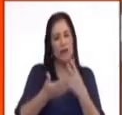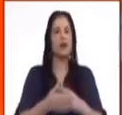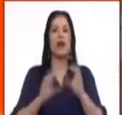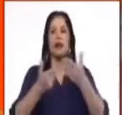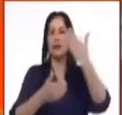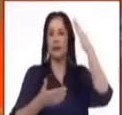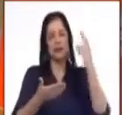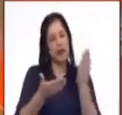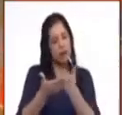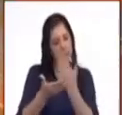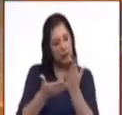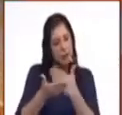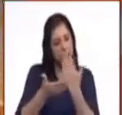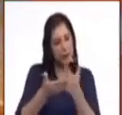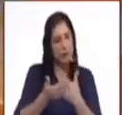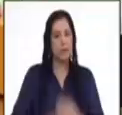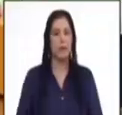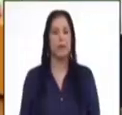programa anterior.